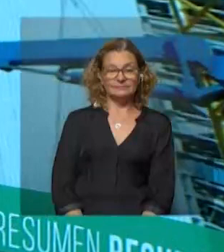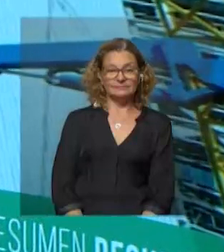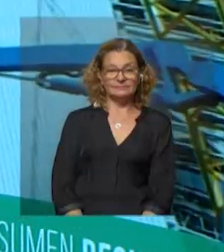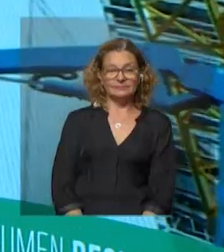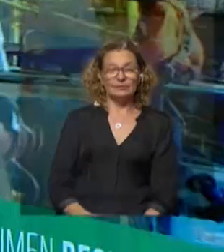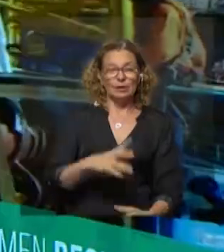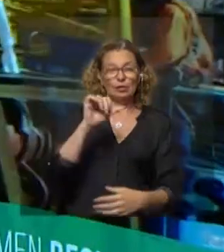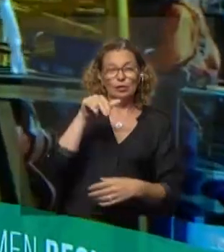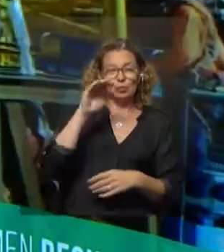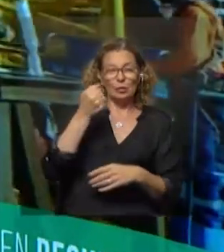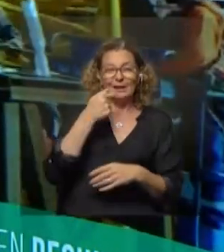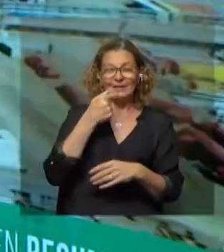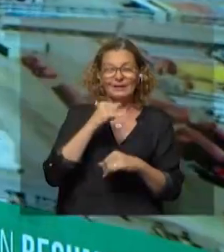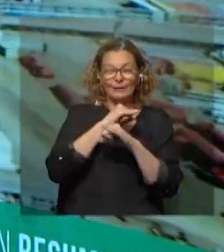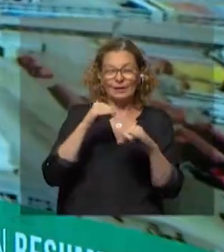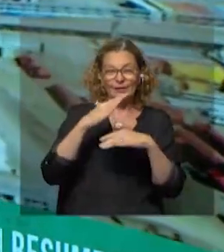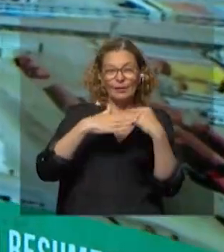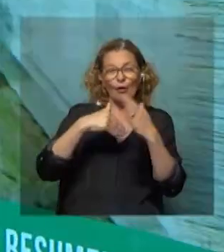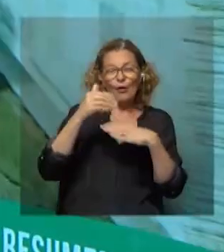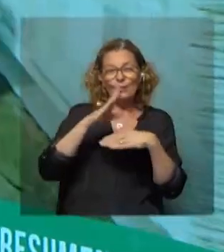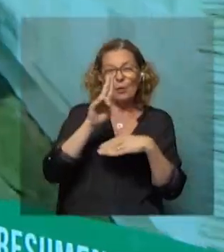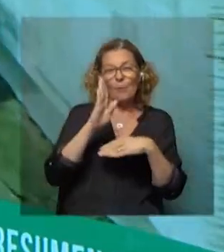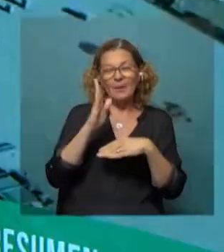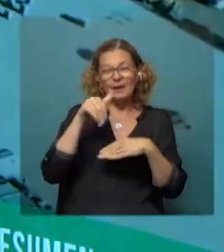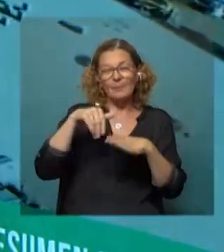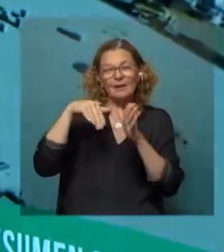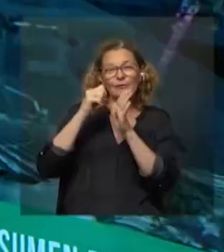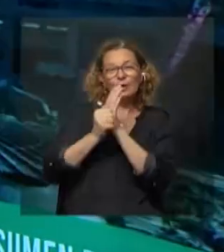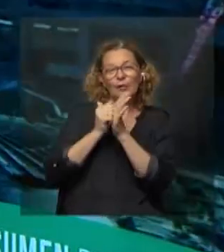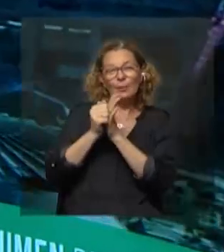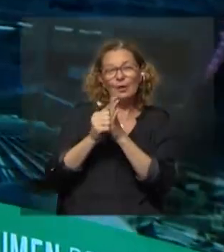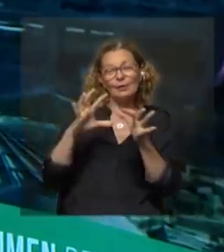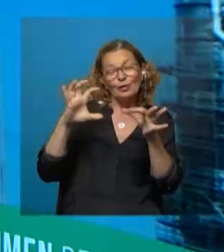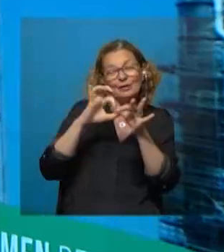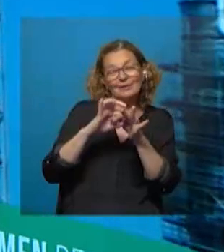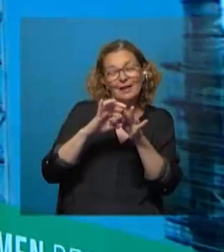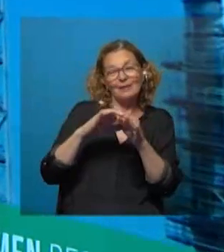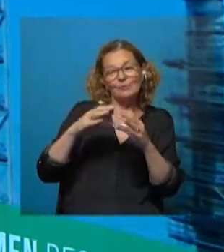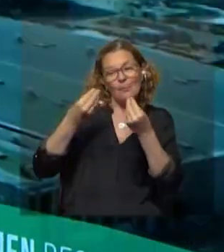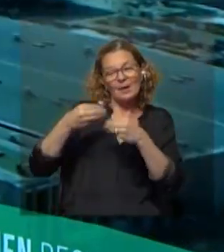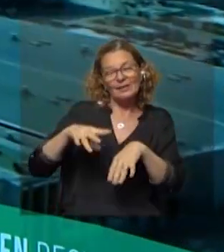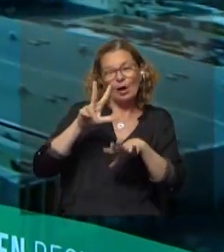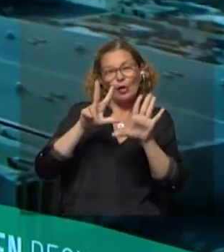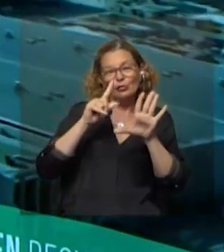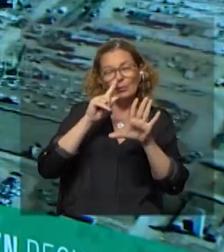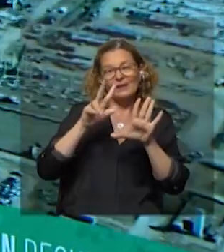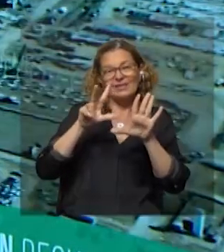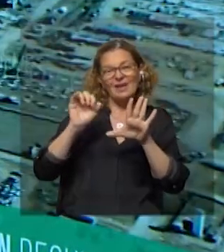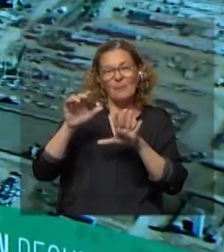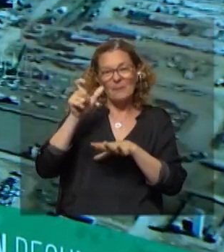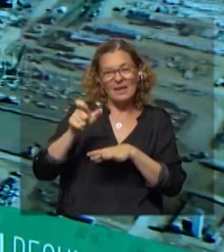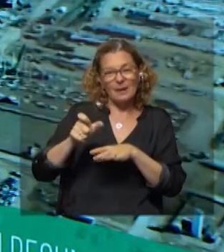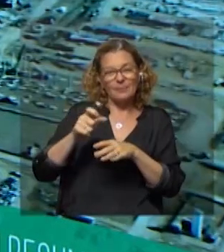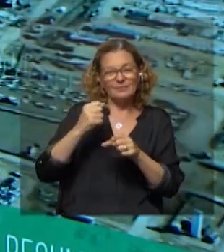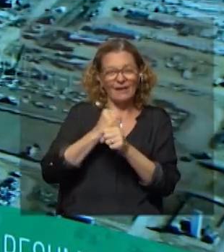sunca Calcula que entre la finalización de obras en upm ferrocarril central y Obras conexas el sector perderá entre 8.000 Y 10.000 puestos de